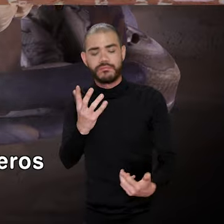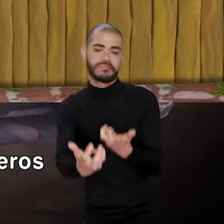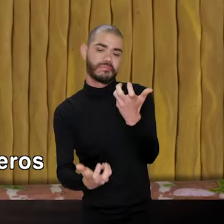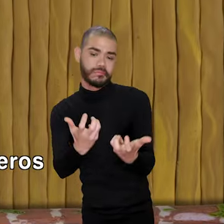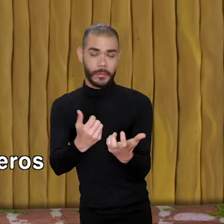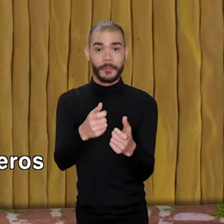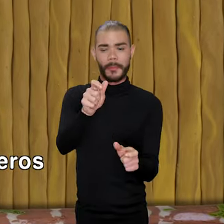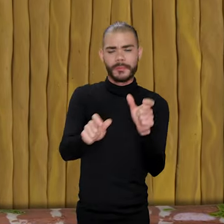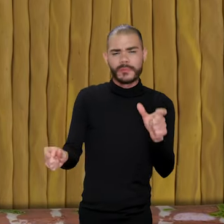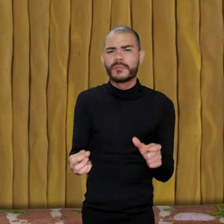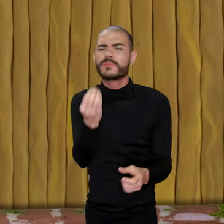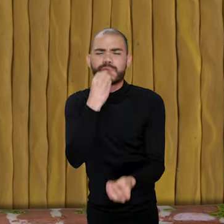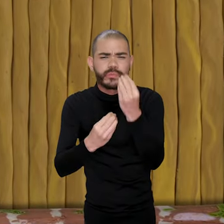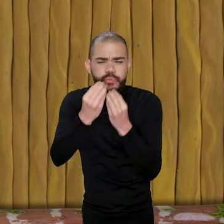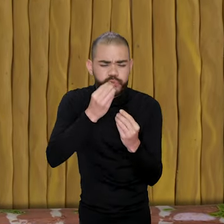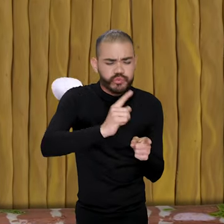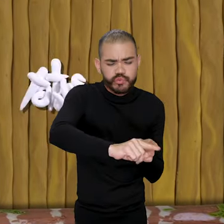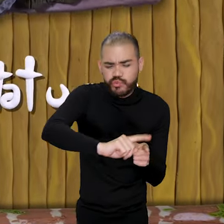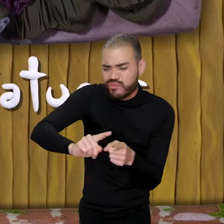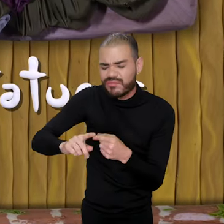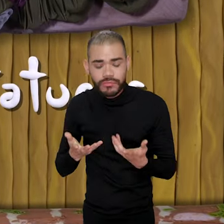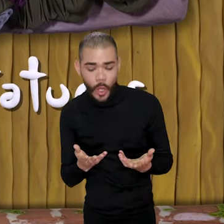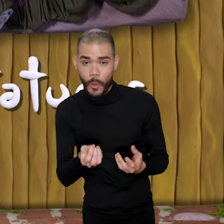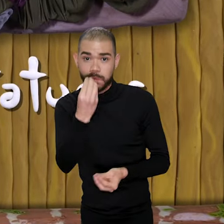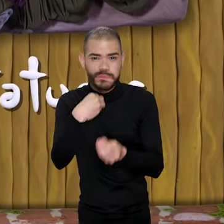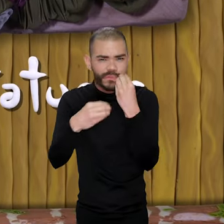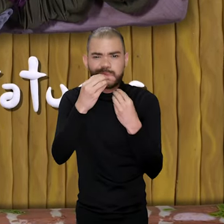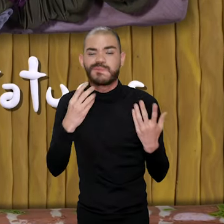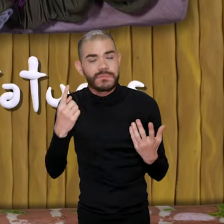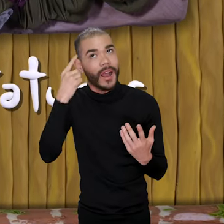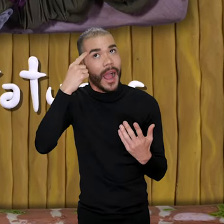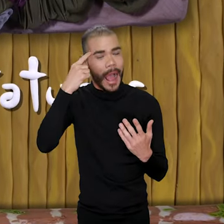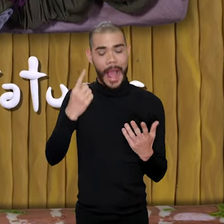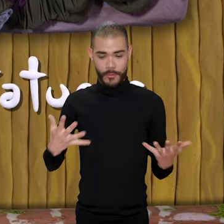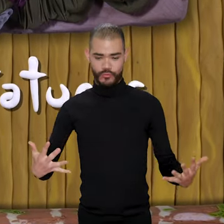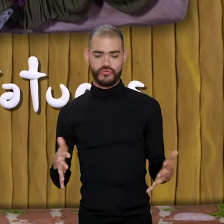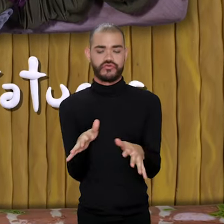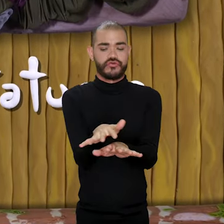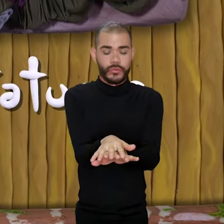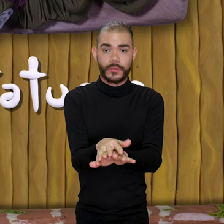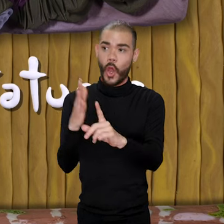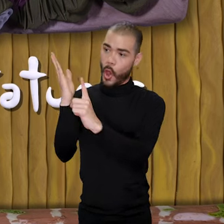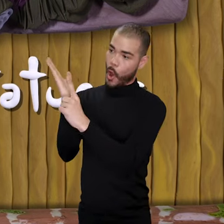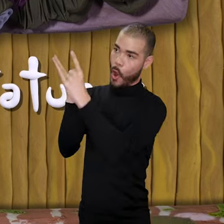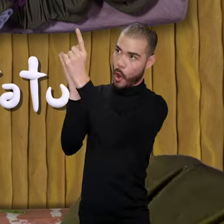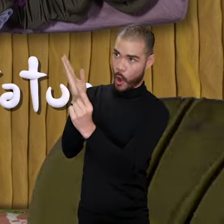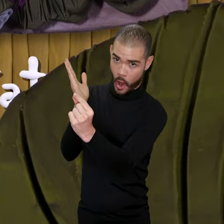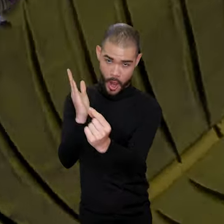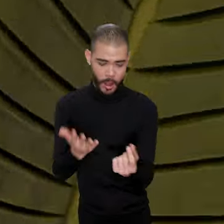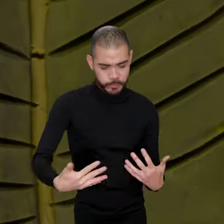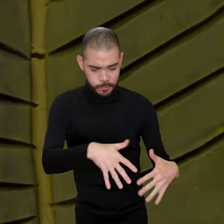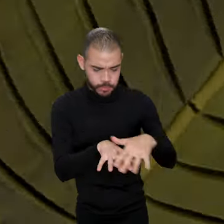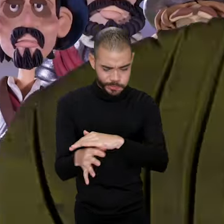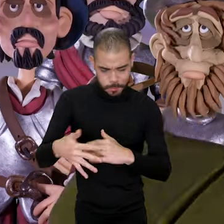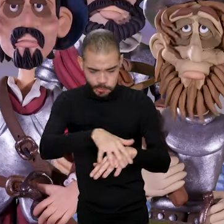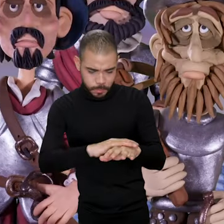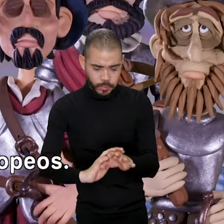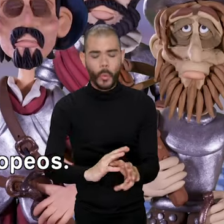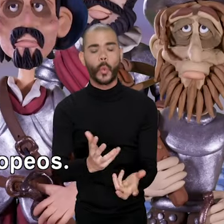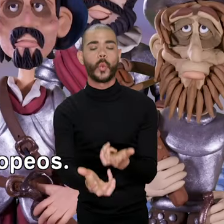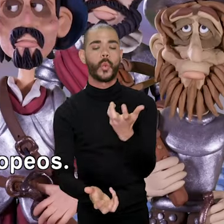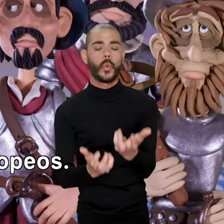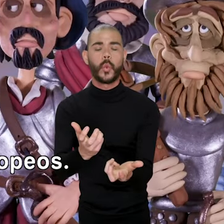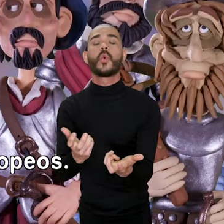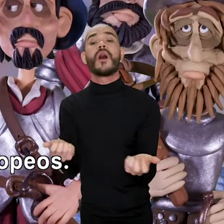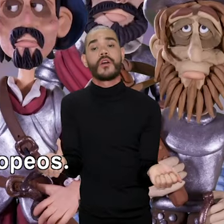Platos consumidos por los llaneros como tungos, hallacas y tatucos combinan la técnica de cocción en hoja propia de los indígenas